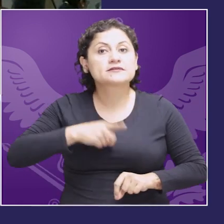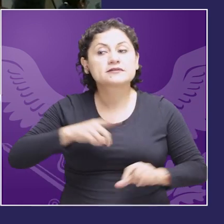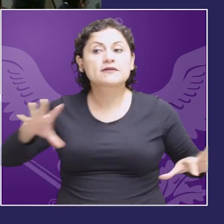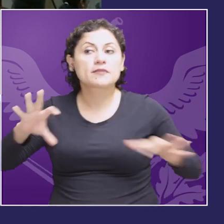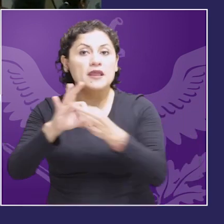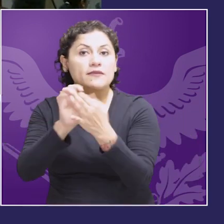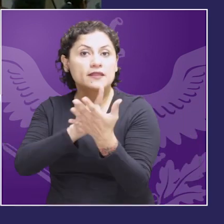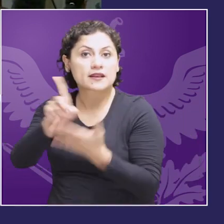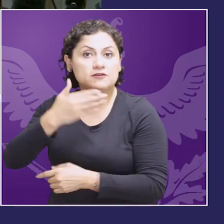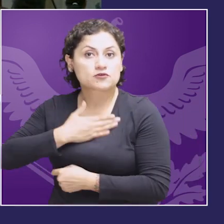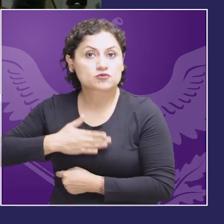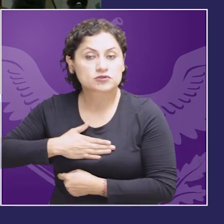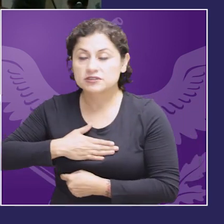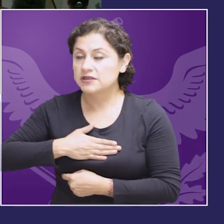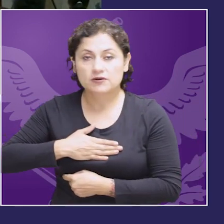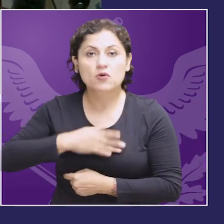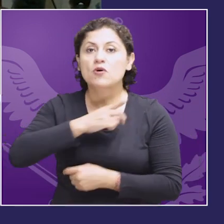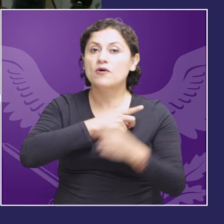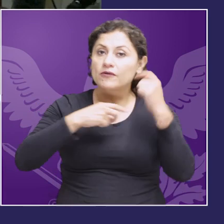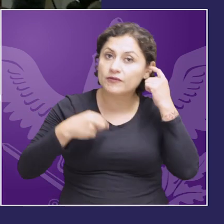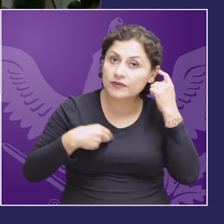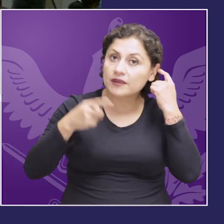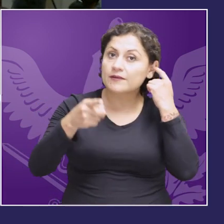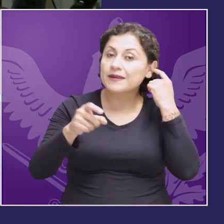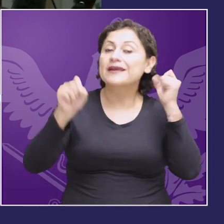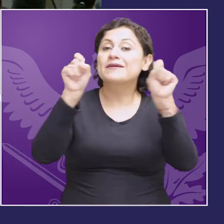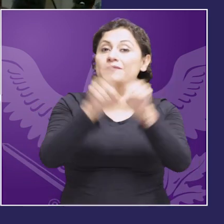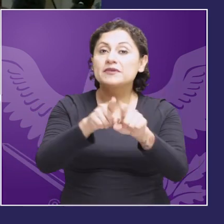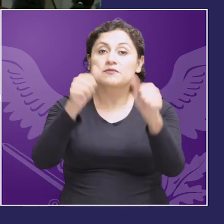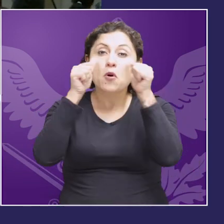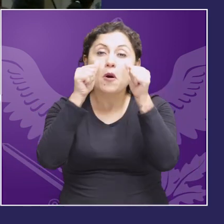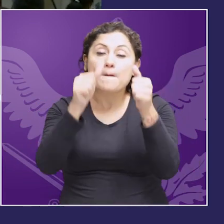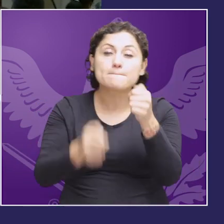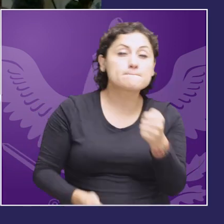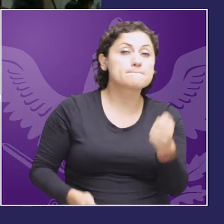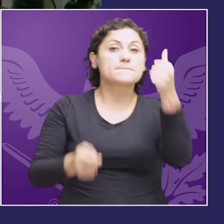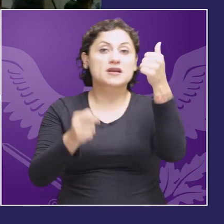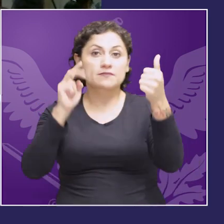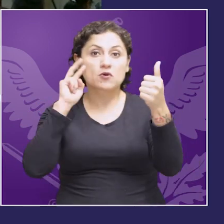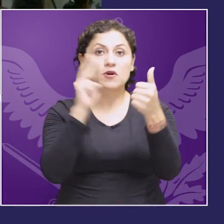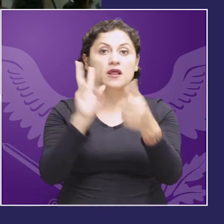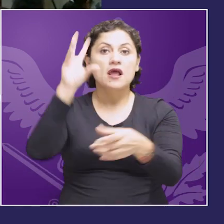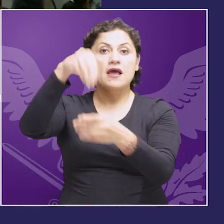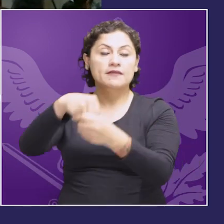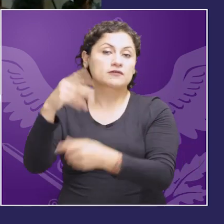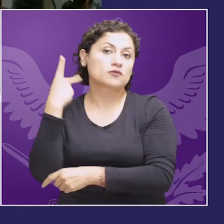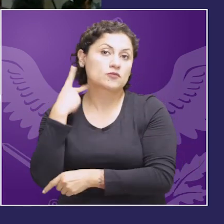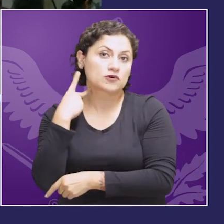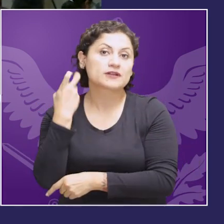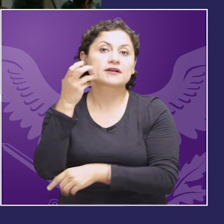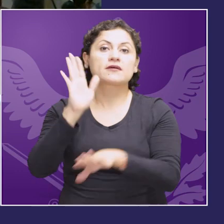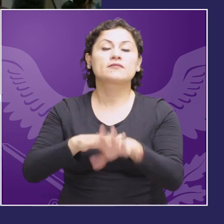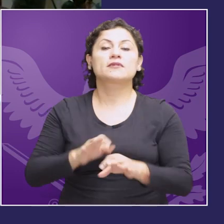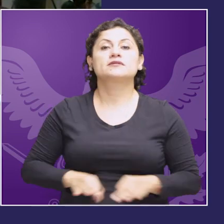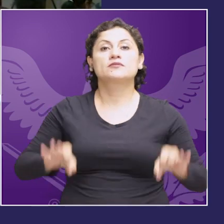y fundamentalmente en las reformas estatales pendientes, ya sea que estén vinculadas a la descentralización, a los recursos humanos y